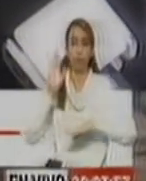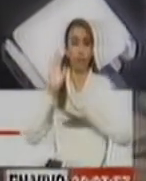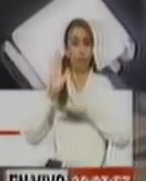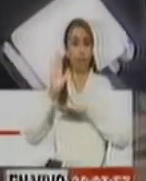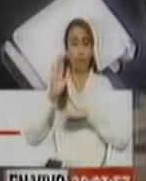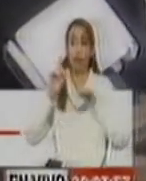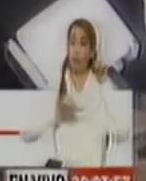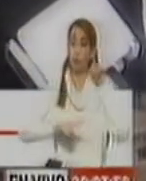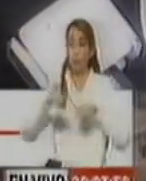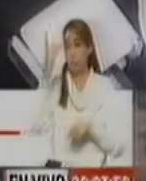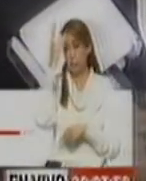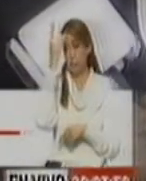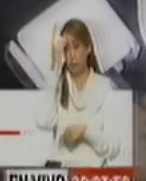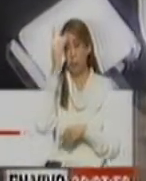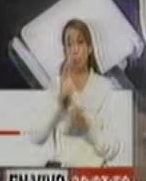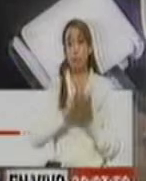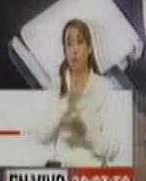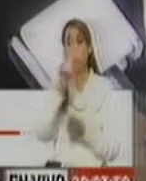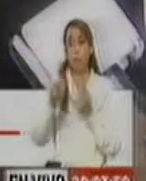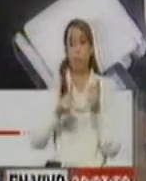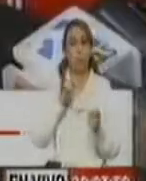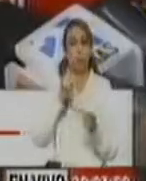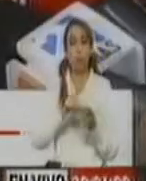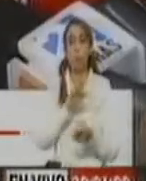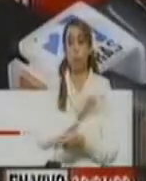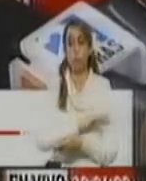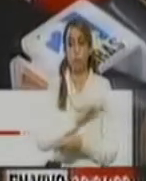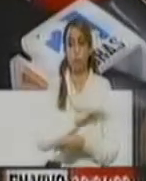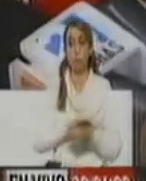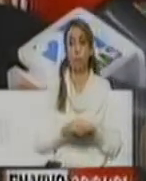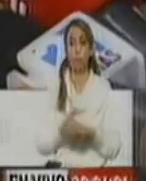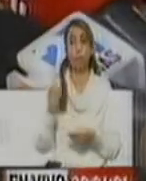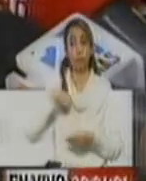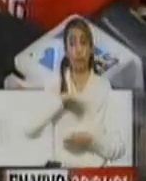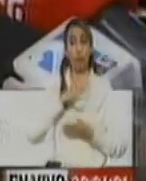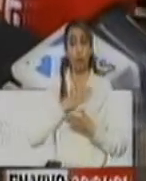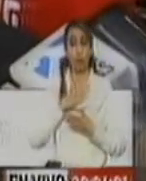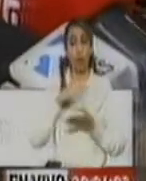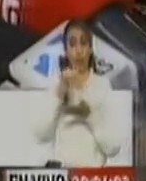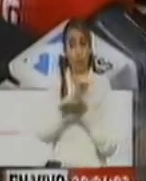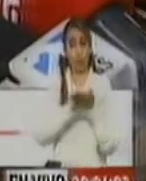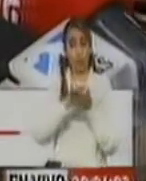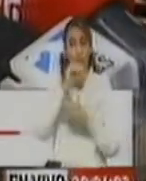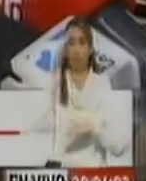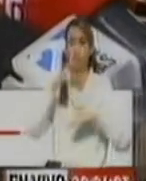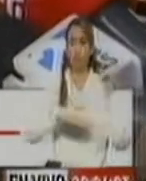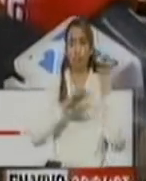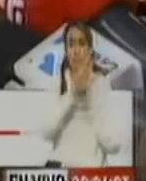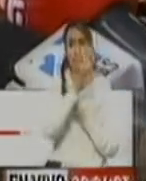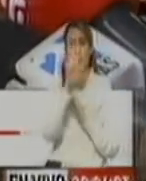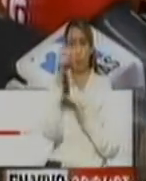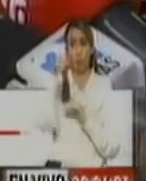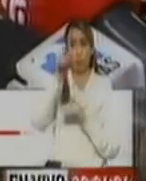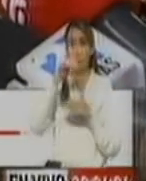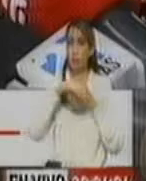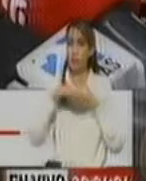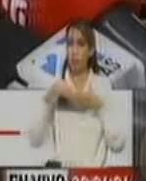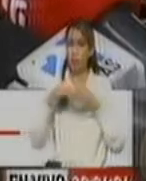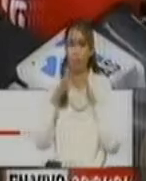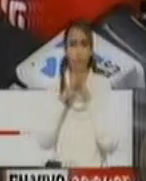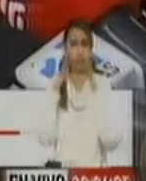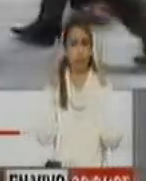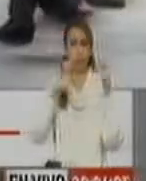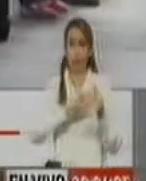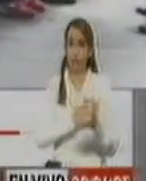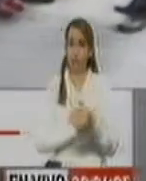que cumplirse con las prefecturas y de ello tenemos que conversar. Y a nosotros, a la SUAY, nos deben un poco más de 55 millones de dólares. Es decir, es